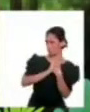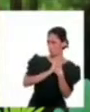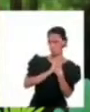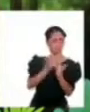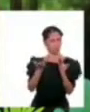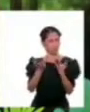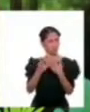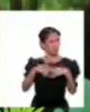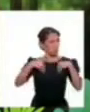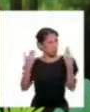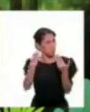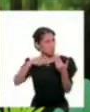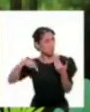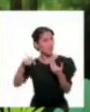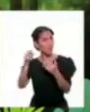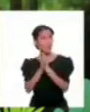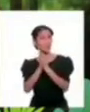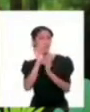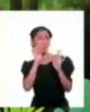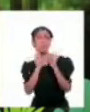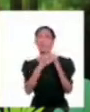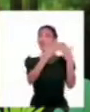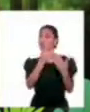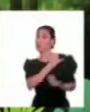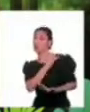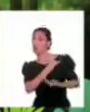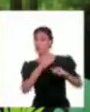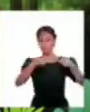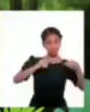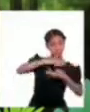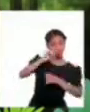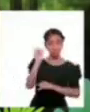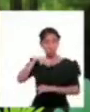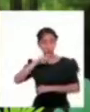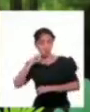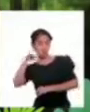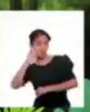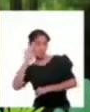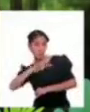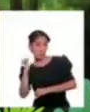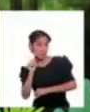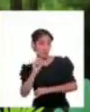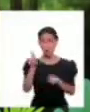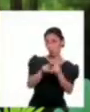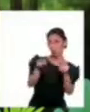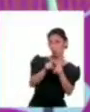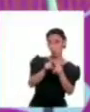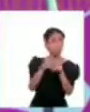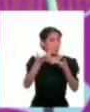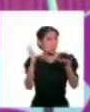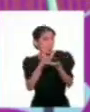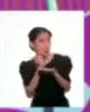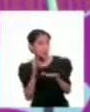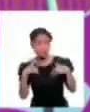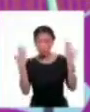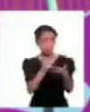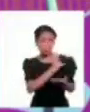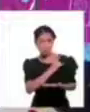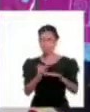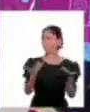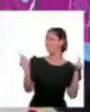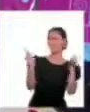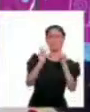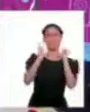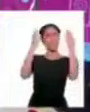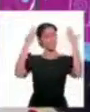¿no podían cumplir su sueño de ser ingeniera o acceder a ser periodistas como es mi sueño? No.